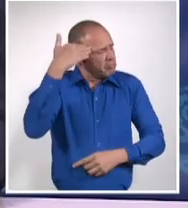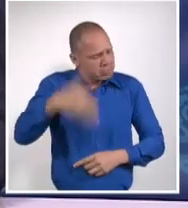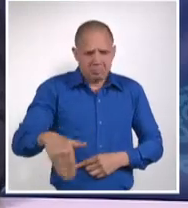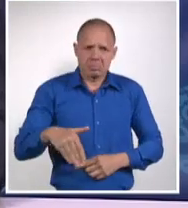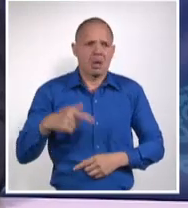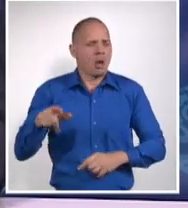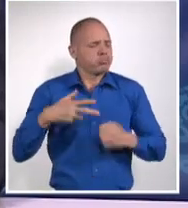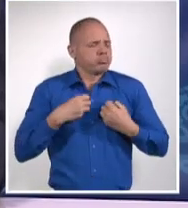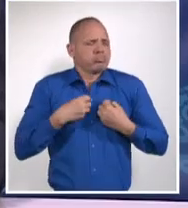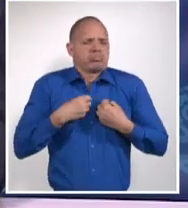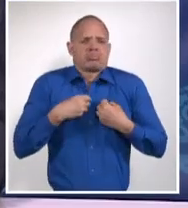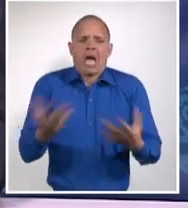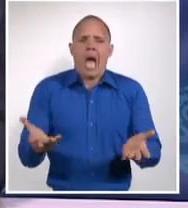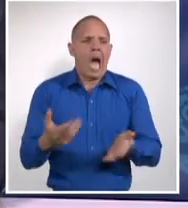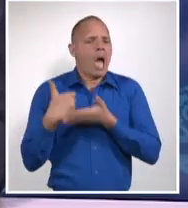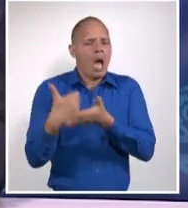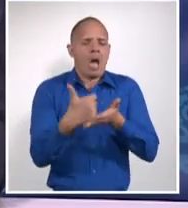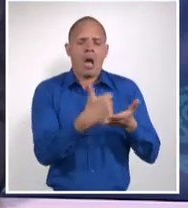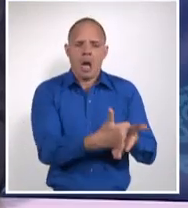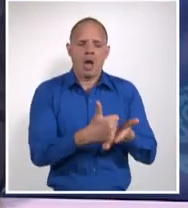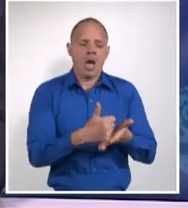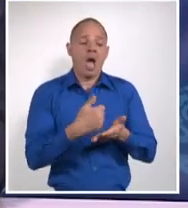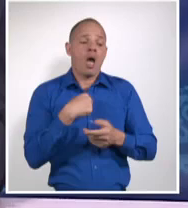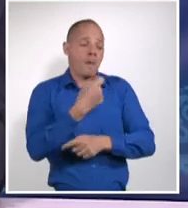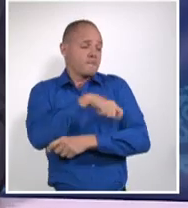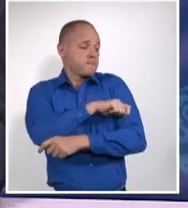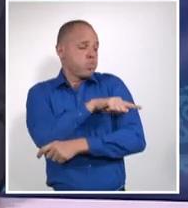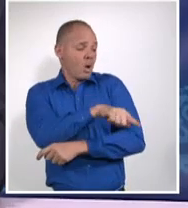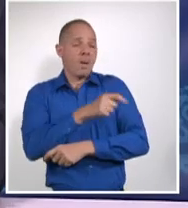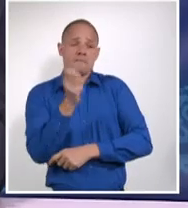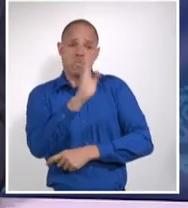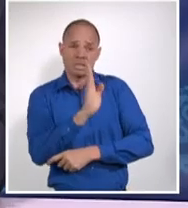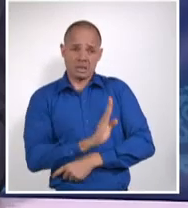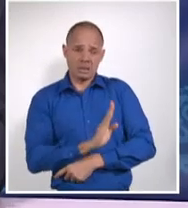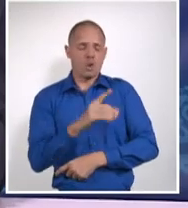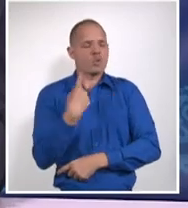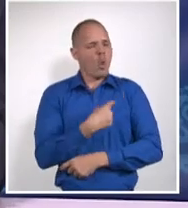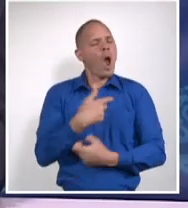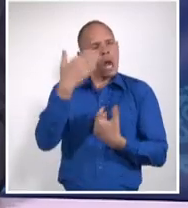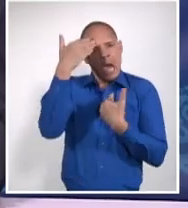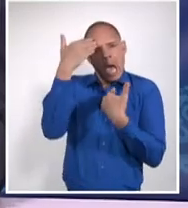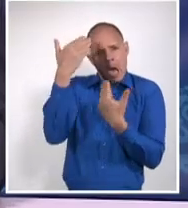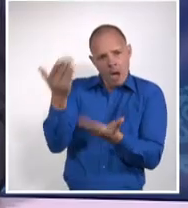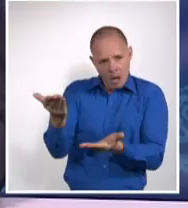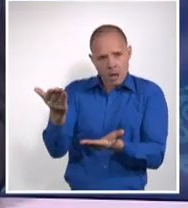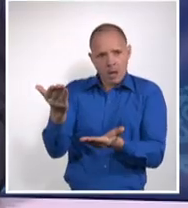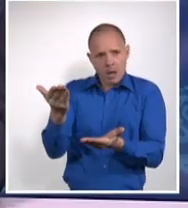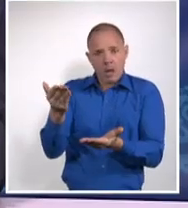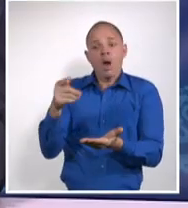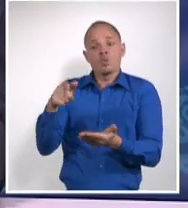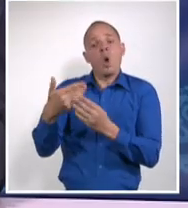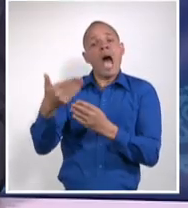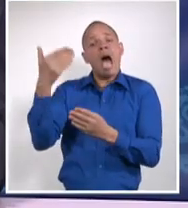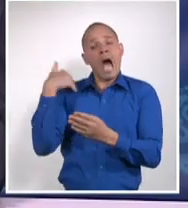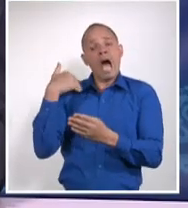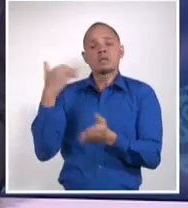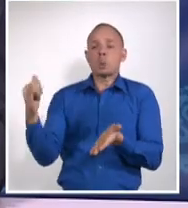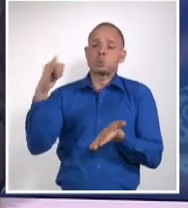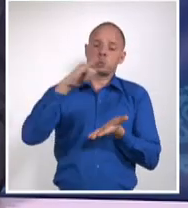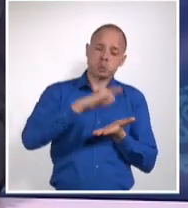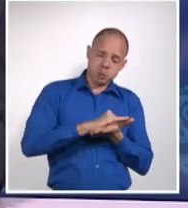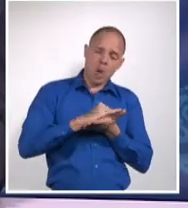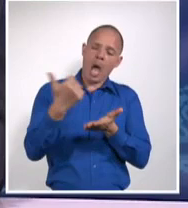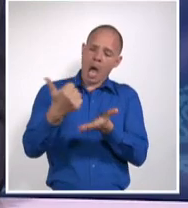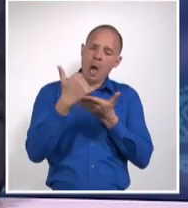brasileño estará eternamente agradecido por el papel que tuvieron en nuestro programa más médicos en una cooperación que salvó